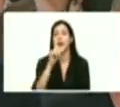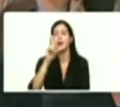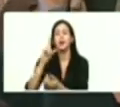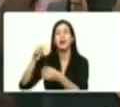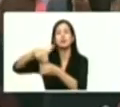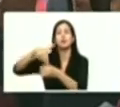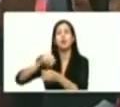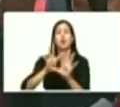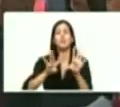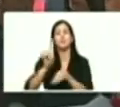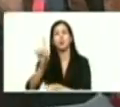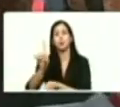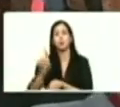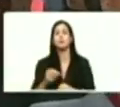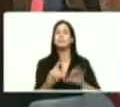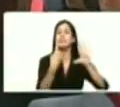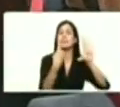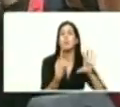bolívares la de 95